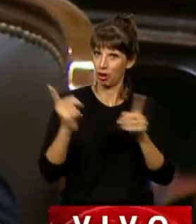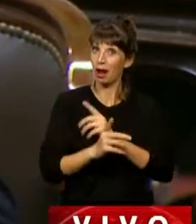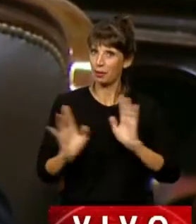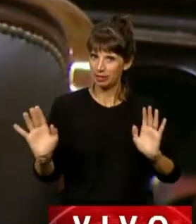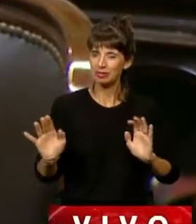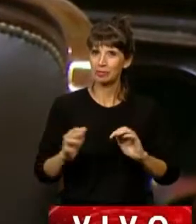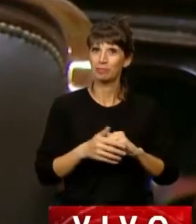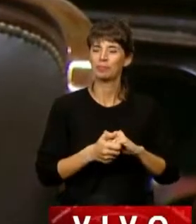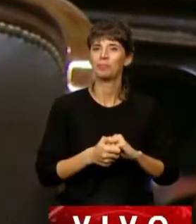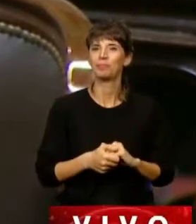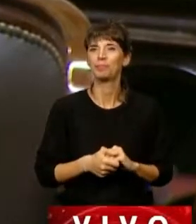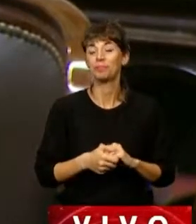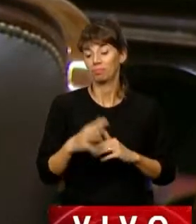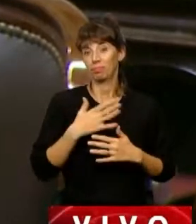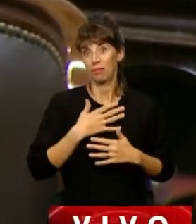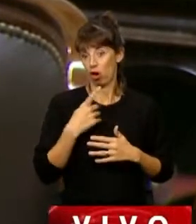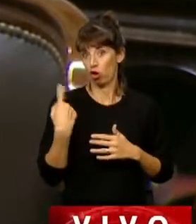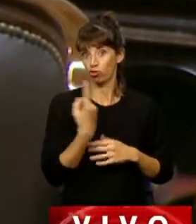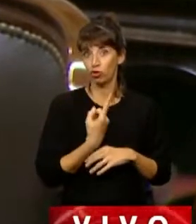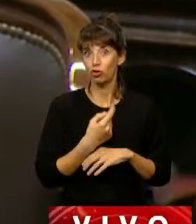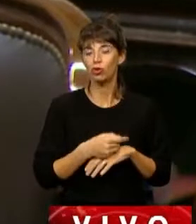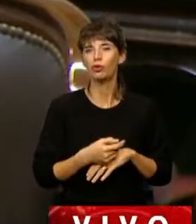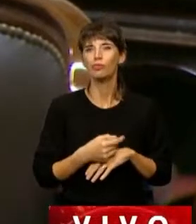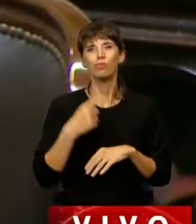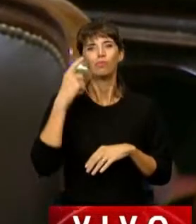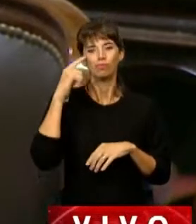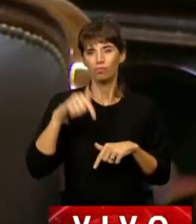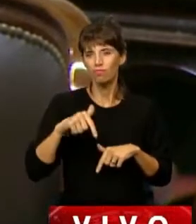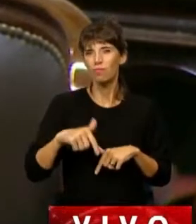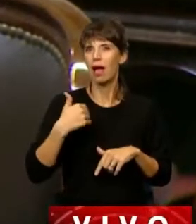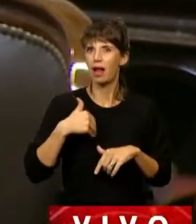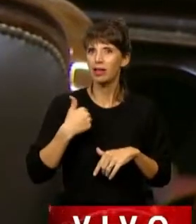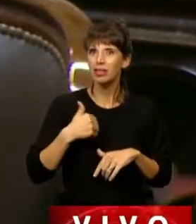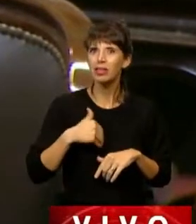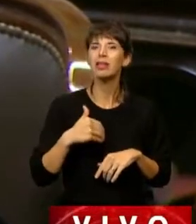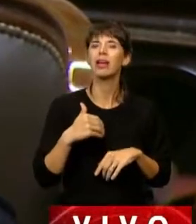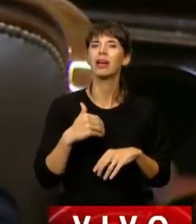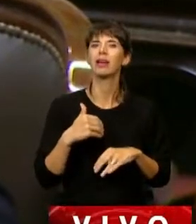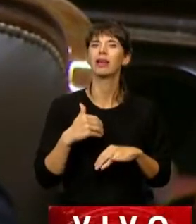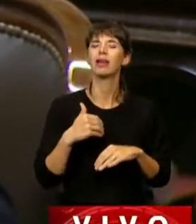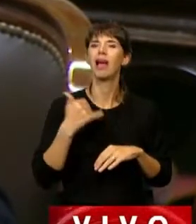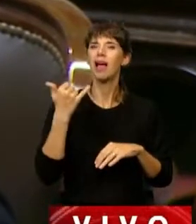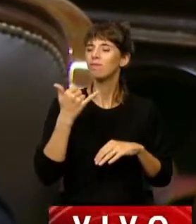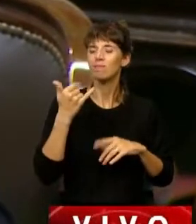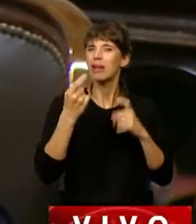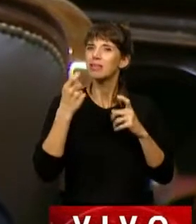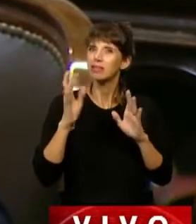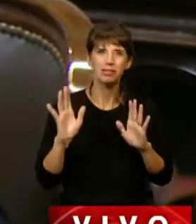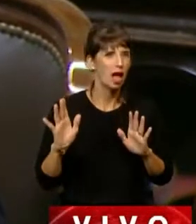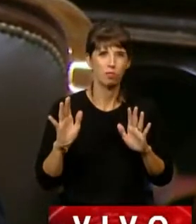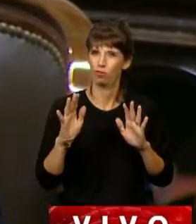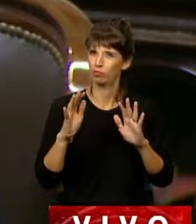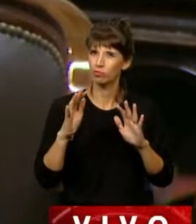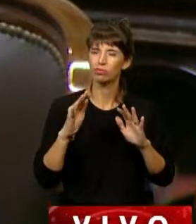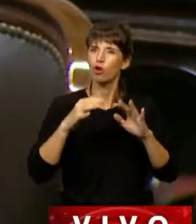desde nuestra mirada, creemos que en Argentina tiene que existir una regulación legal